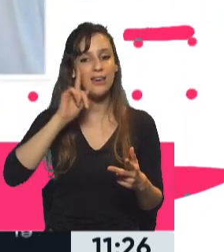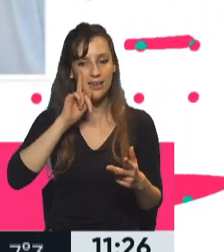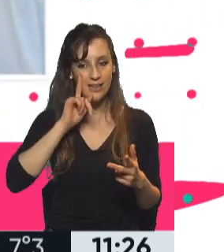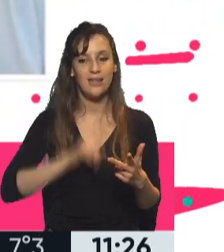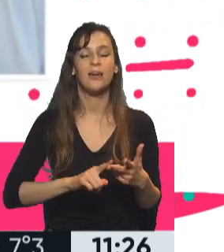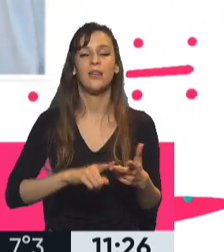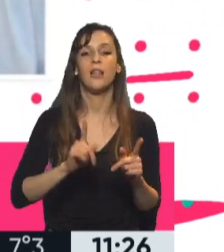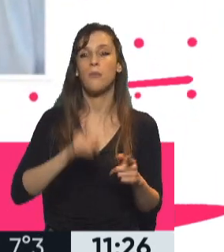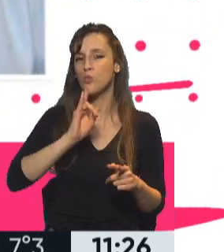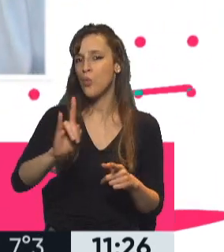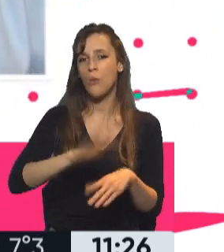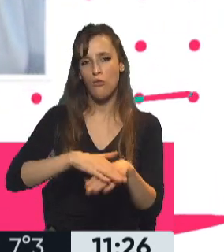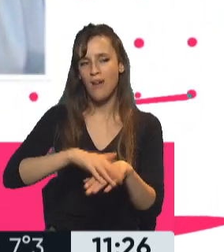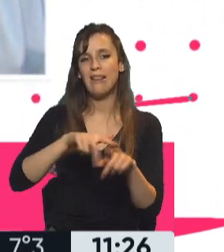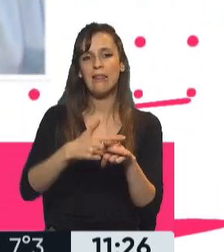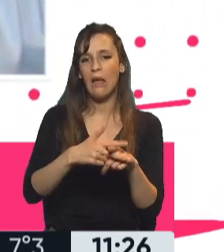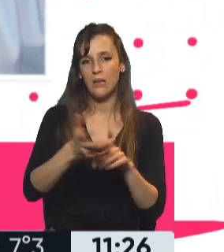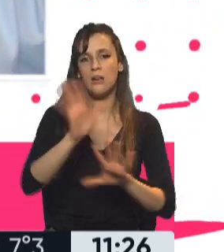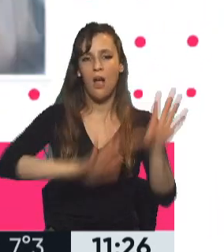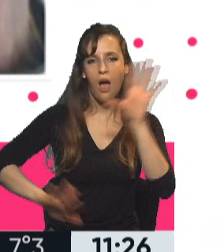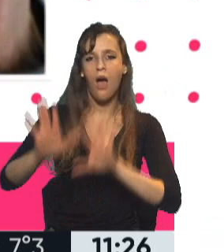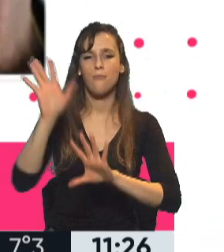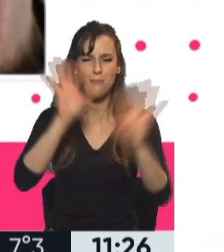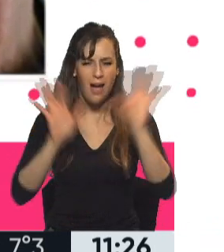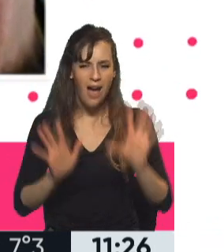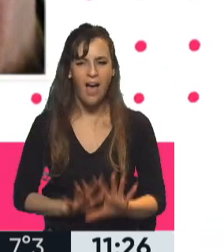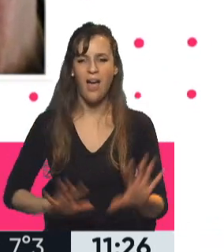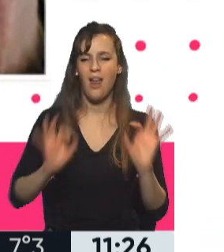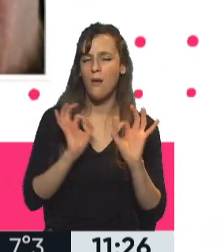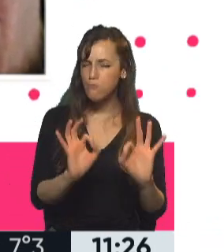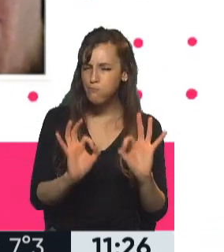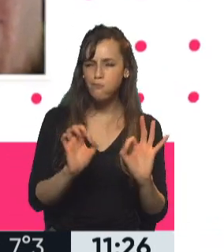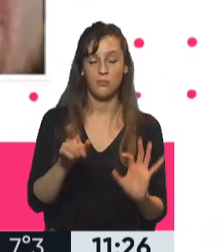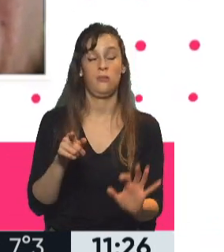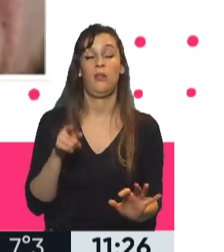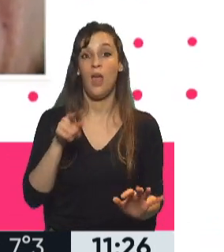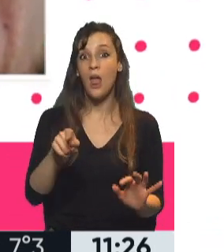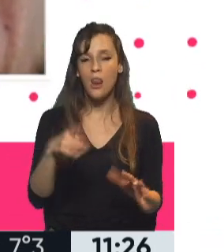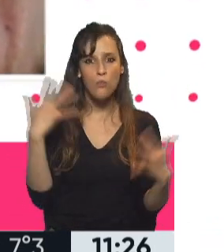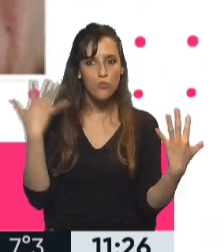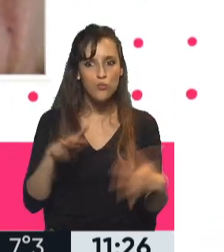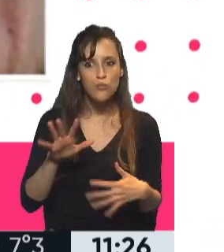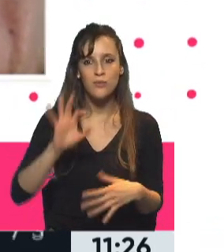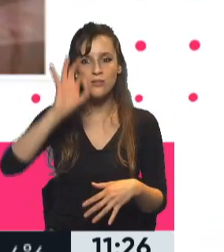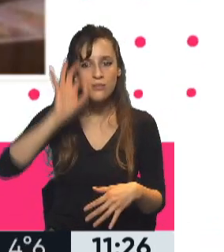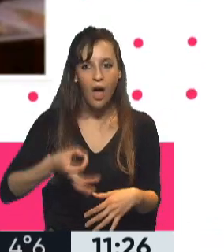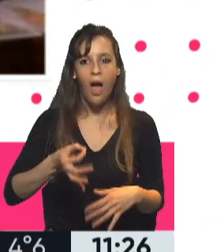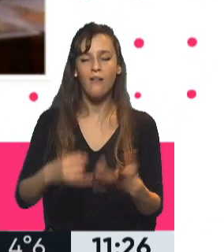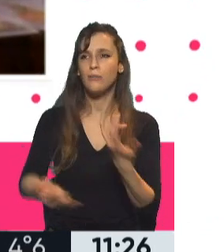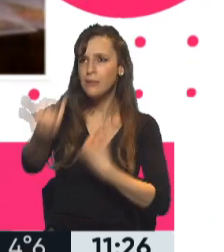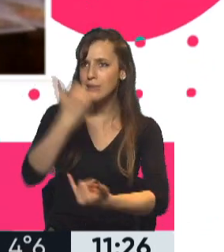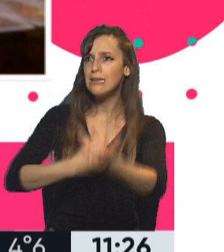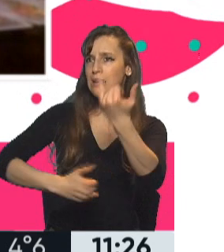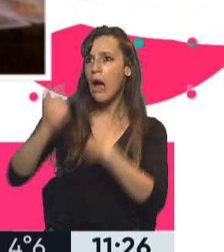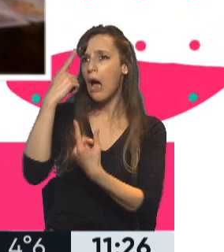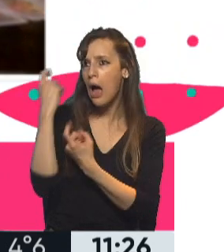parte técnica realmente. Técnico-operativa. Muy compleja. Yo te digo que es un curso acelerado. Qué lindo. Me encanta. Yo manejo la administración